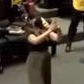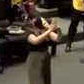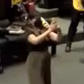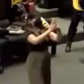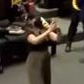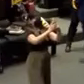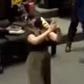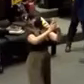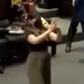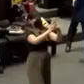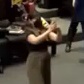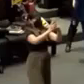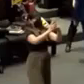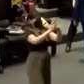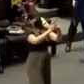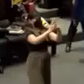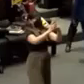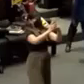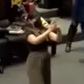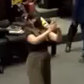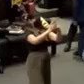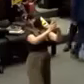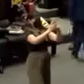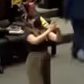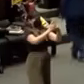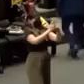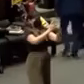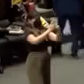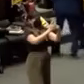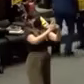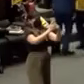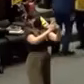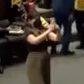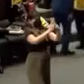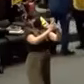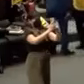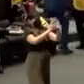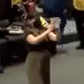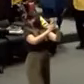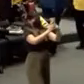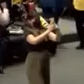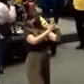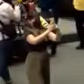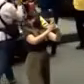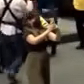Nunca más los seres vivos estarán excluidos de los debates fundamentales.